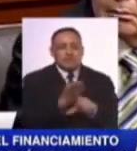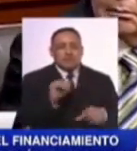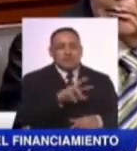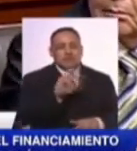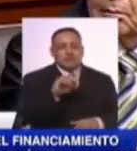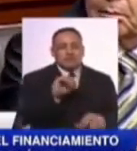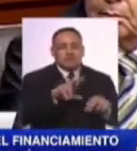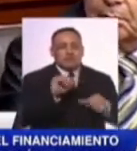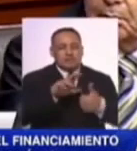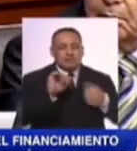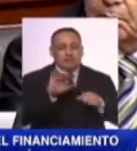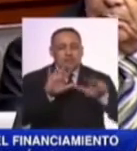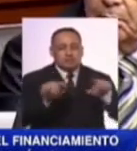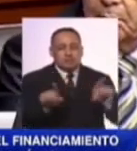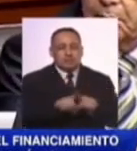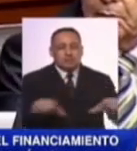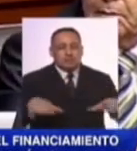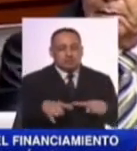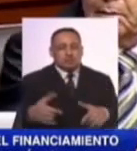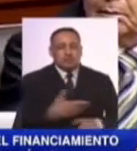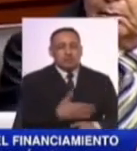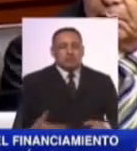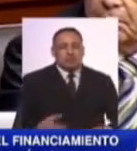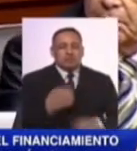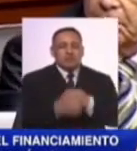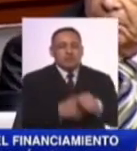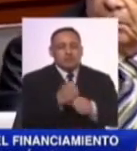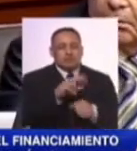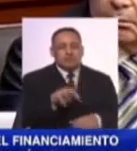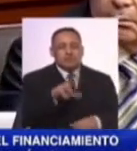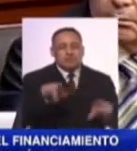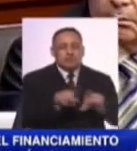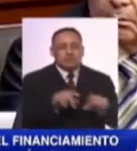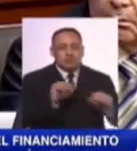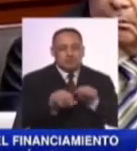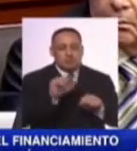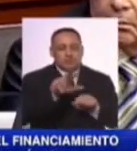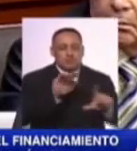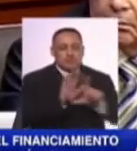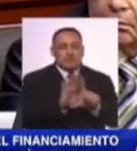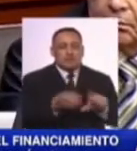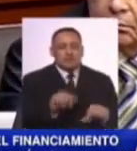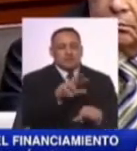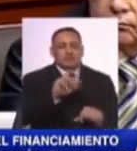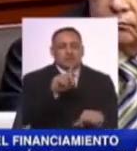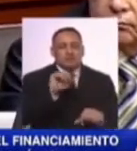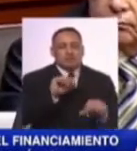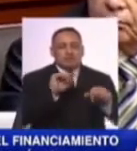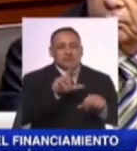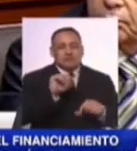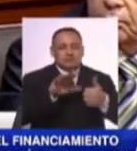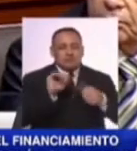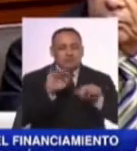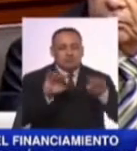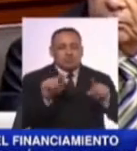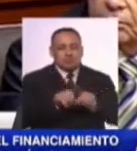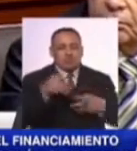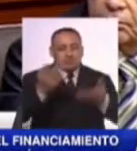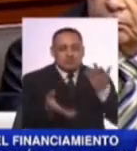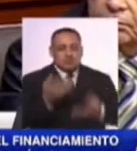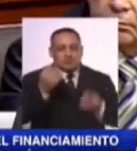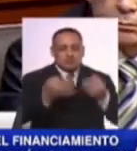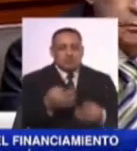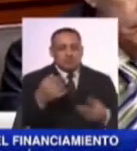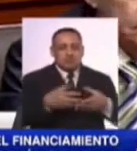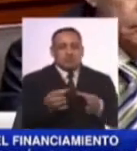Alberto Taro, ah, no, Pedro Angulo, Pedro Angulo. No, no, no, no, de Castillo, de Castillo, no de Uruguay. Torres, acá me dice